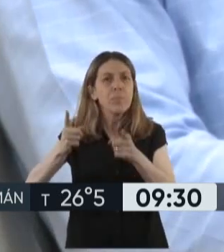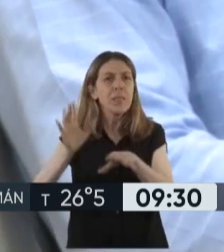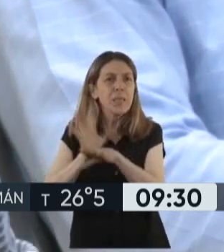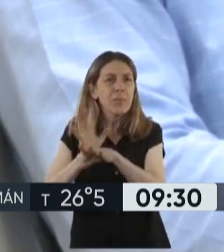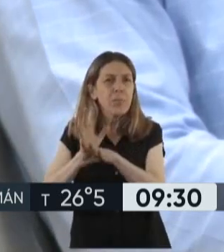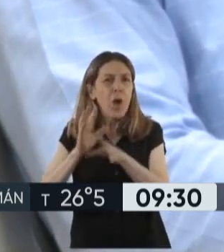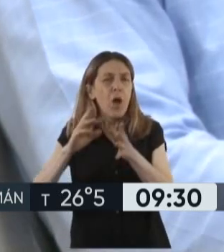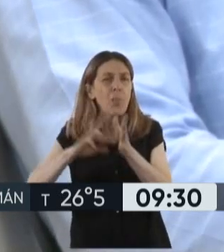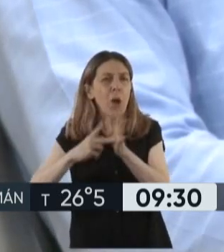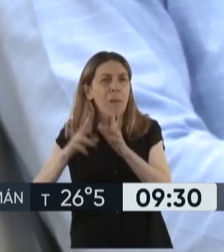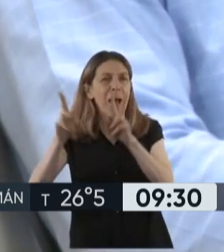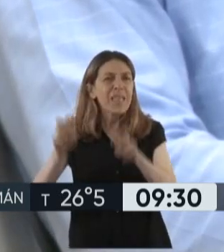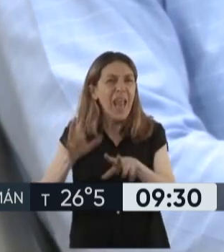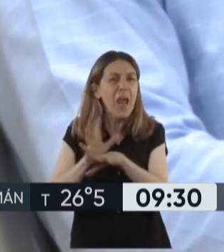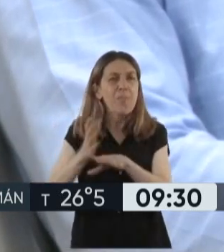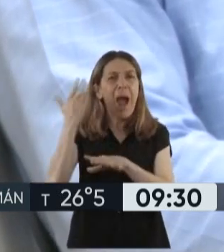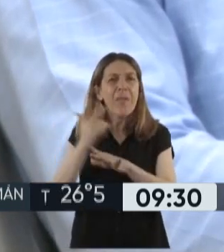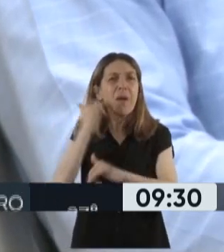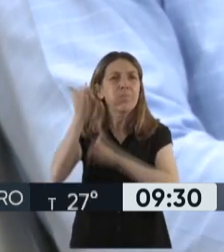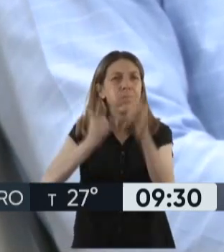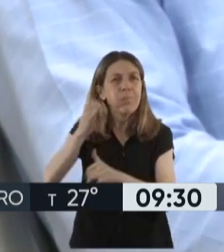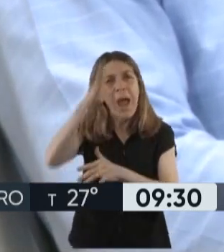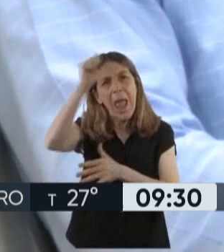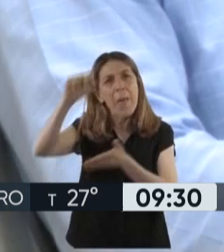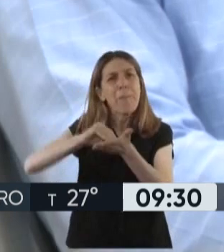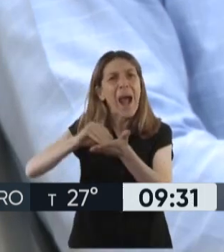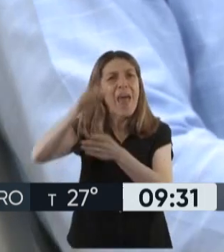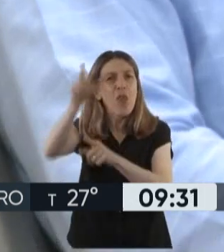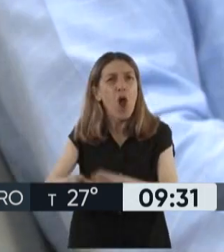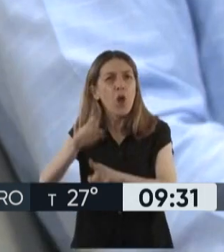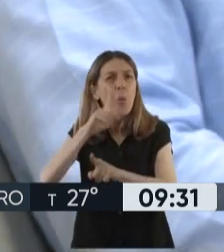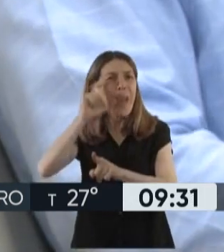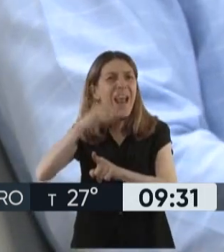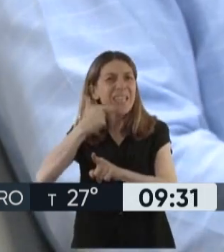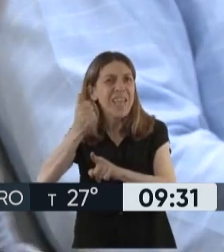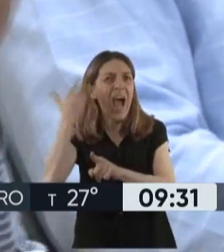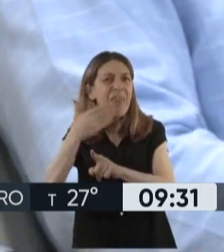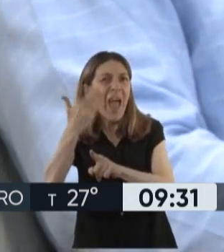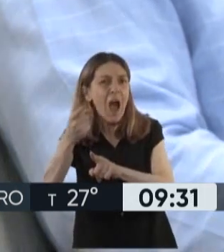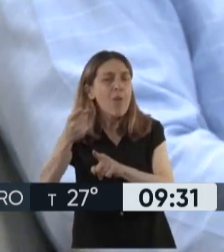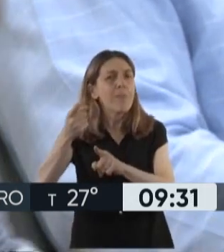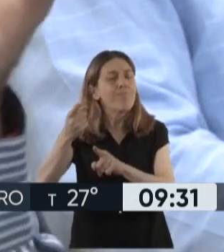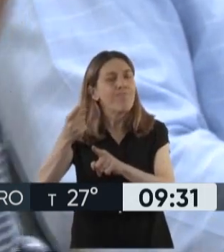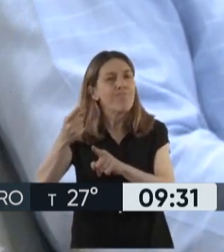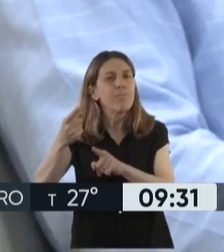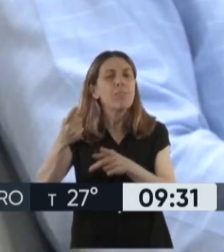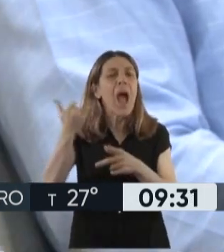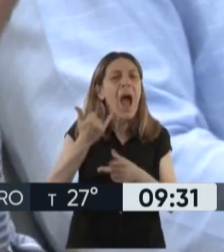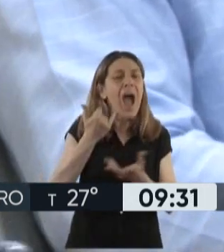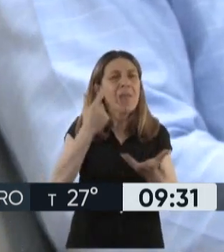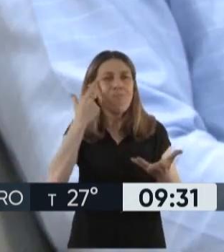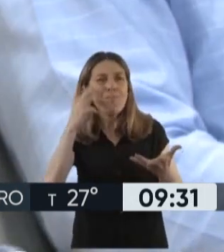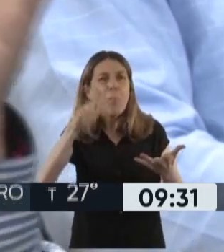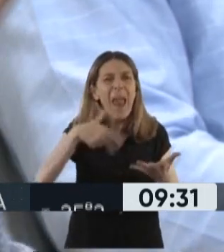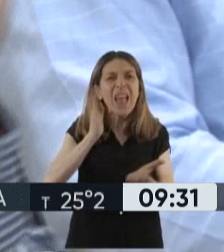entredicho vinculado a las declaraciones del embajador Bielsa. Si se prevé algún tipo de sanción o